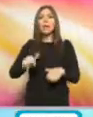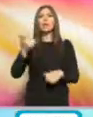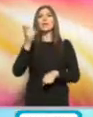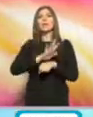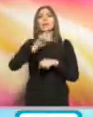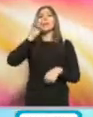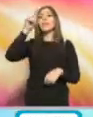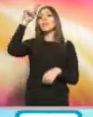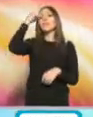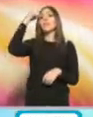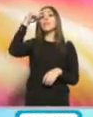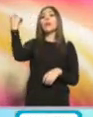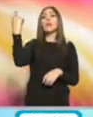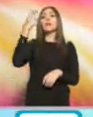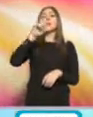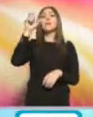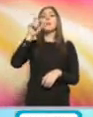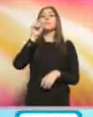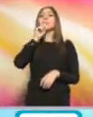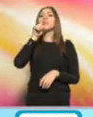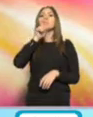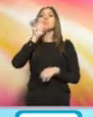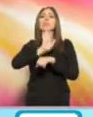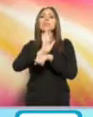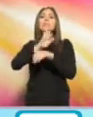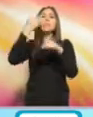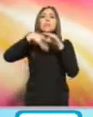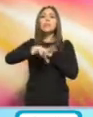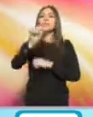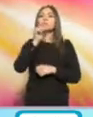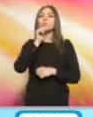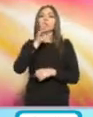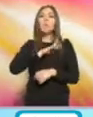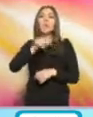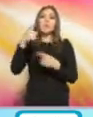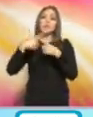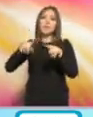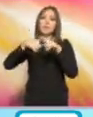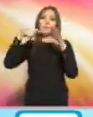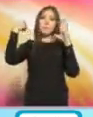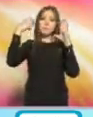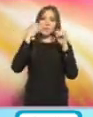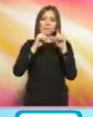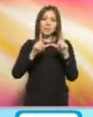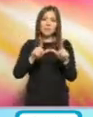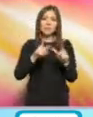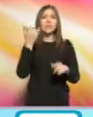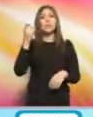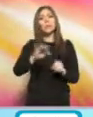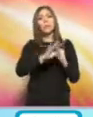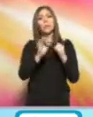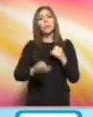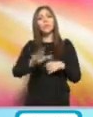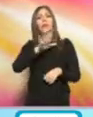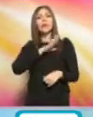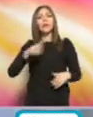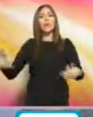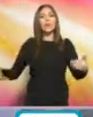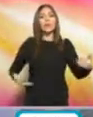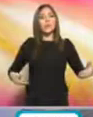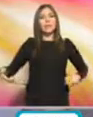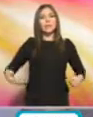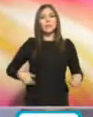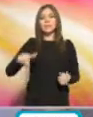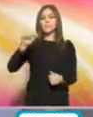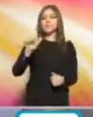tan fácilmente en la cartelera tradicional, ¿no? Comercial. Y bueno, por último tengo el teatro alternativo y merienda. ¿Ese cuál